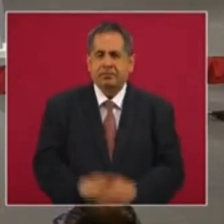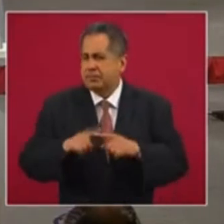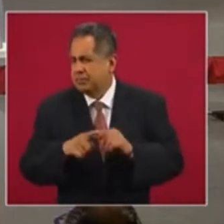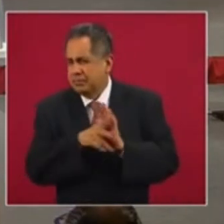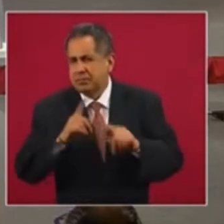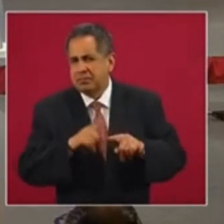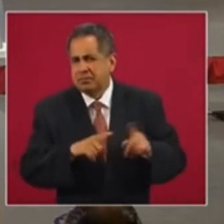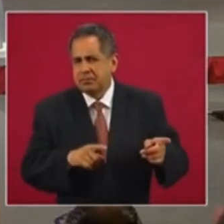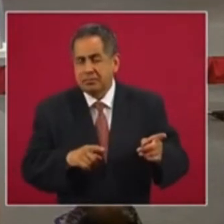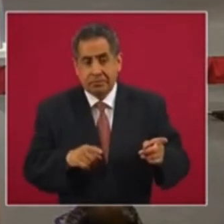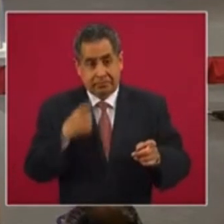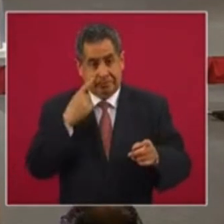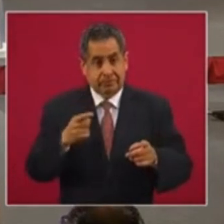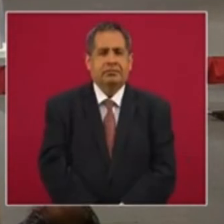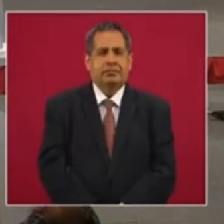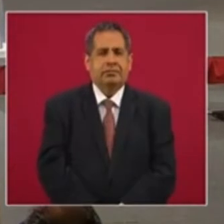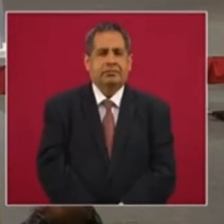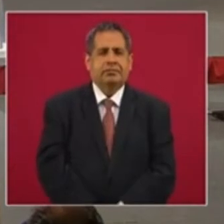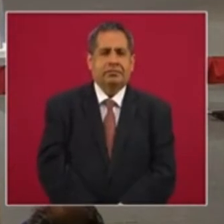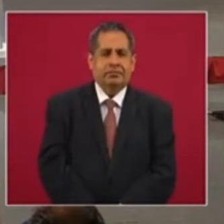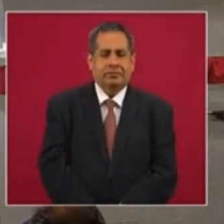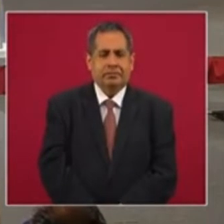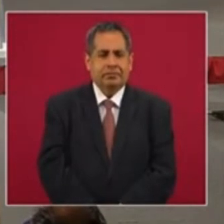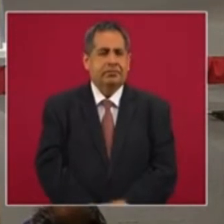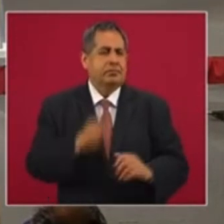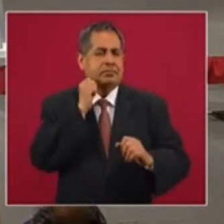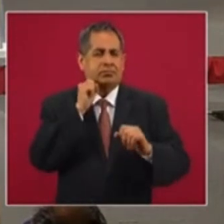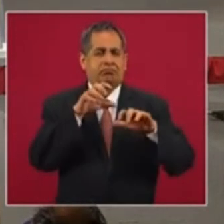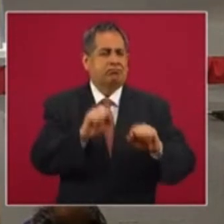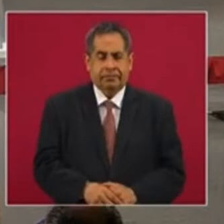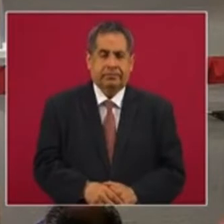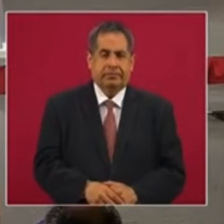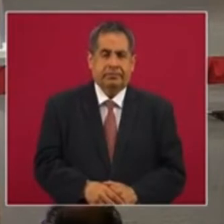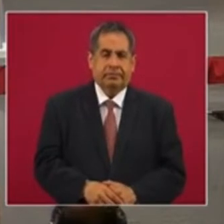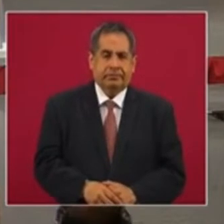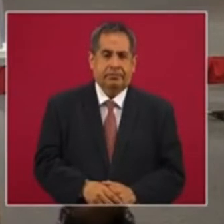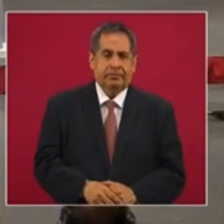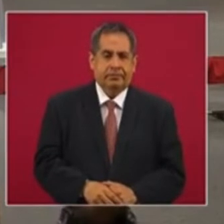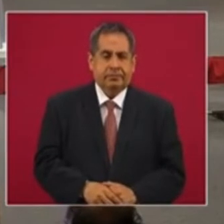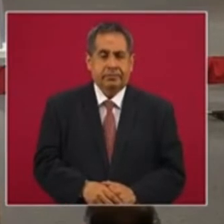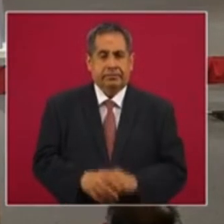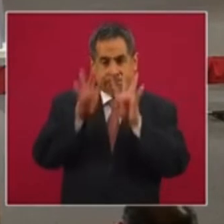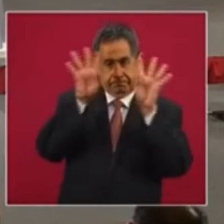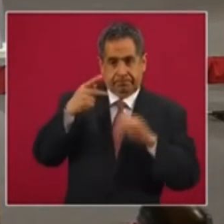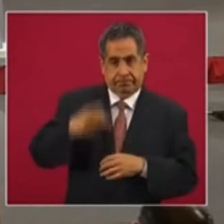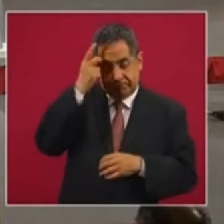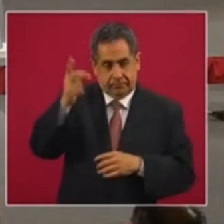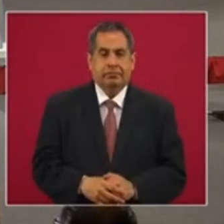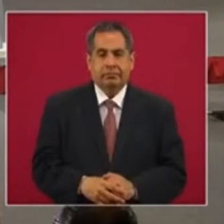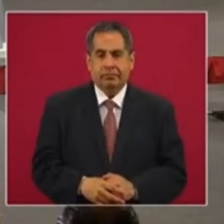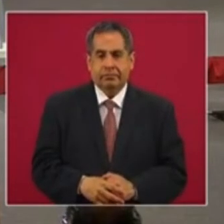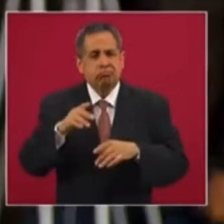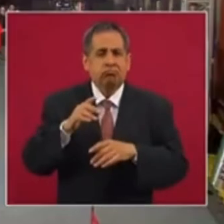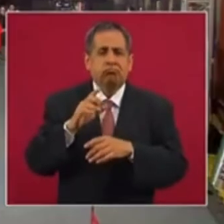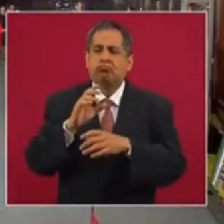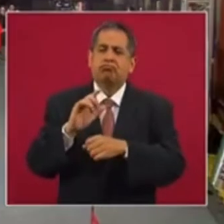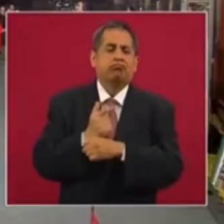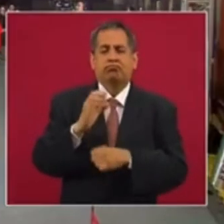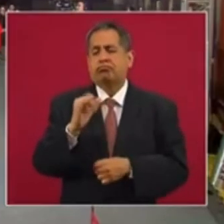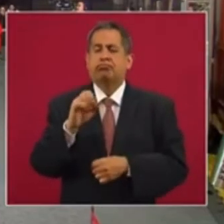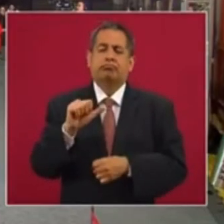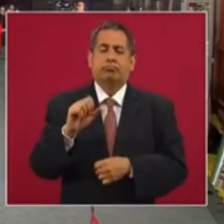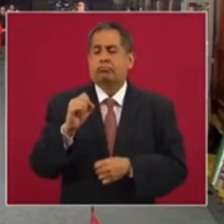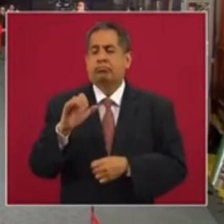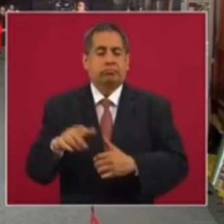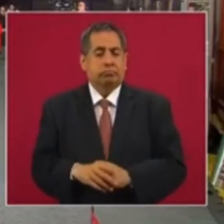es? Ahí está. Toma el Senado. A ver, síguele para arriba. Bueno, el penacho es de México. Pues sí, eso sí. Muy bien. No, pues mire,